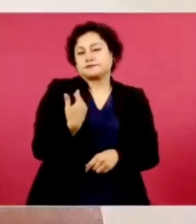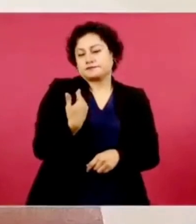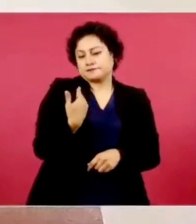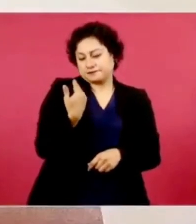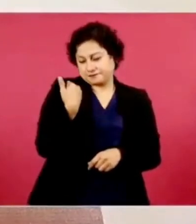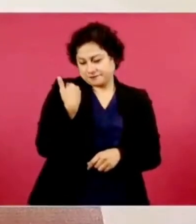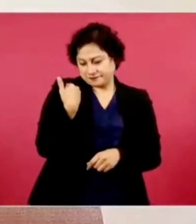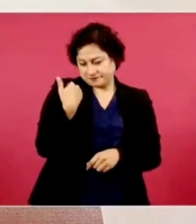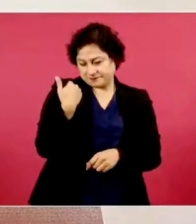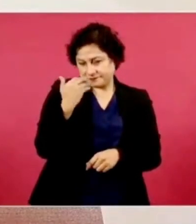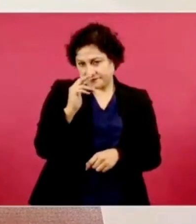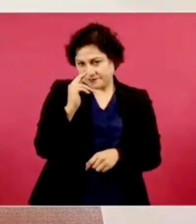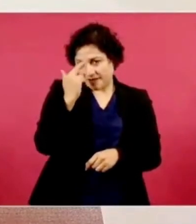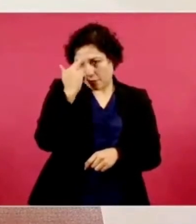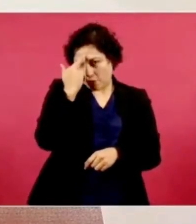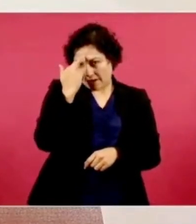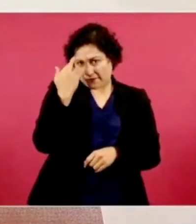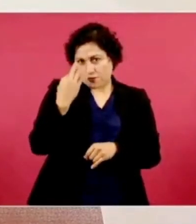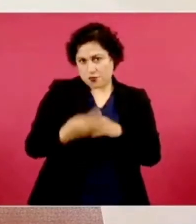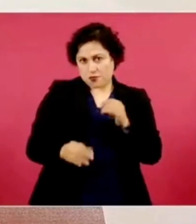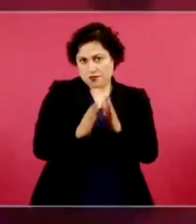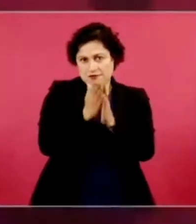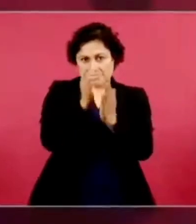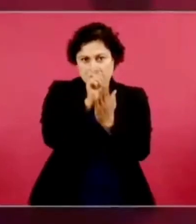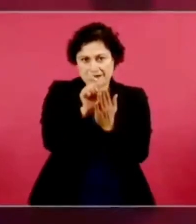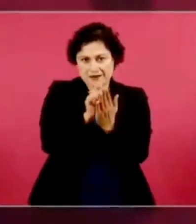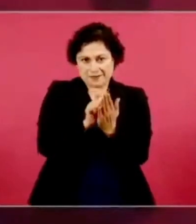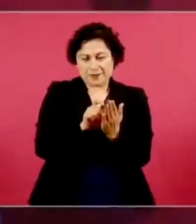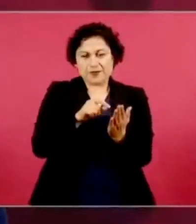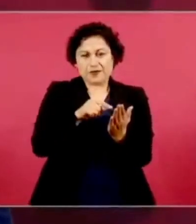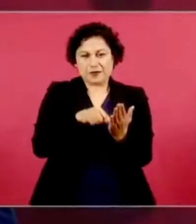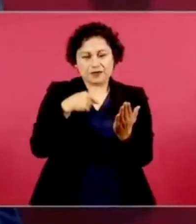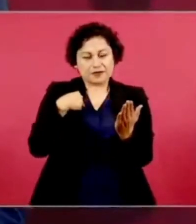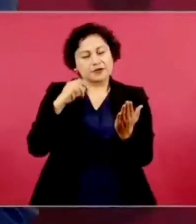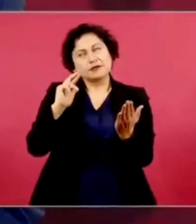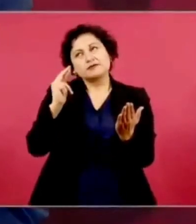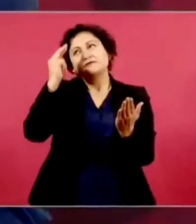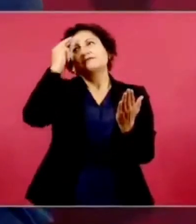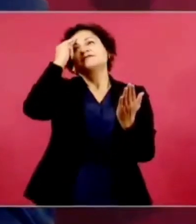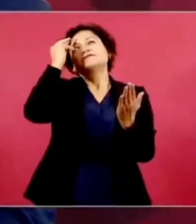con la maestra que me dio 6º grado,